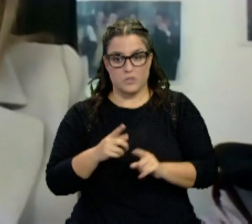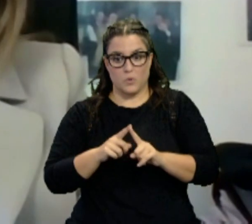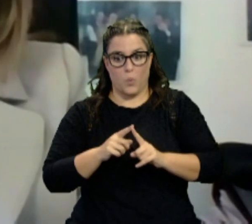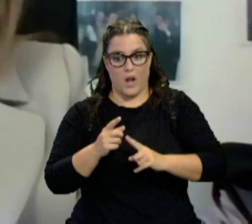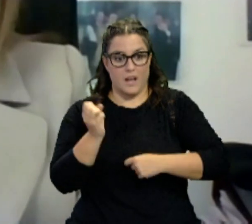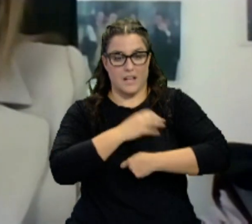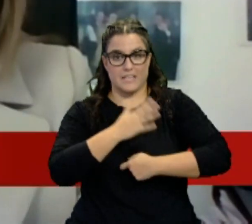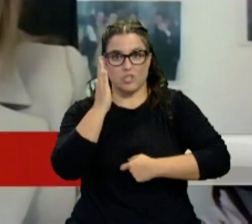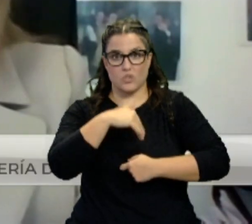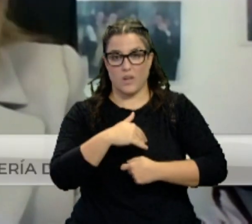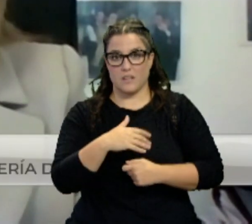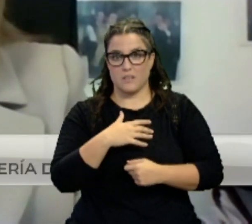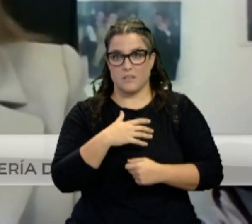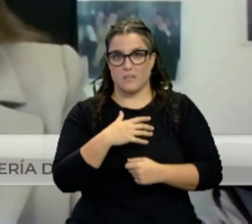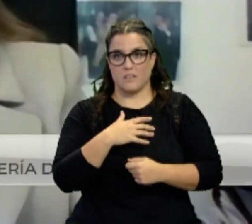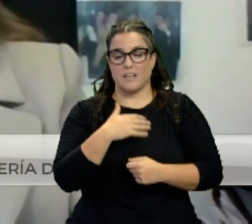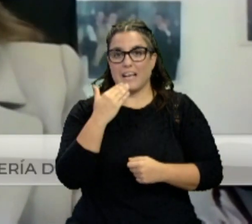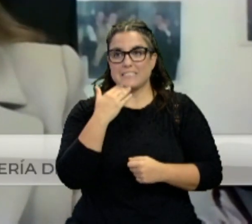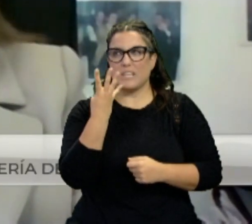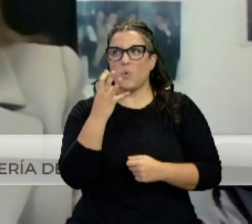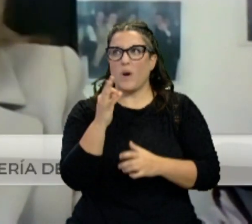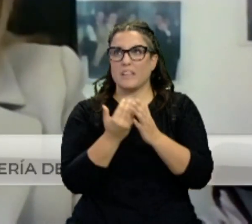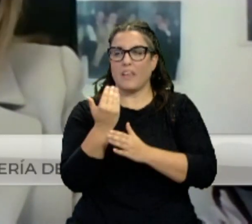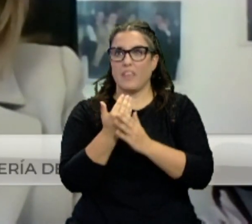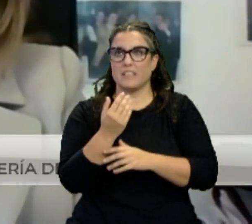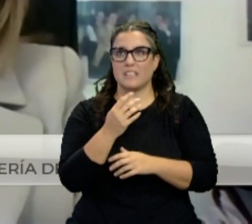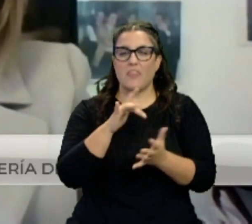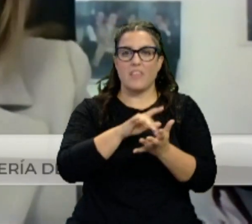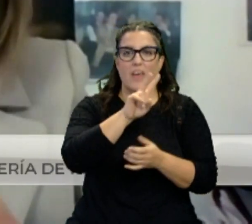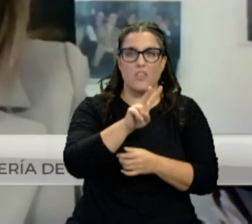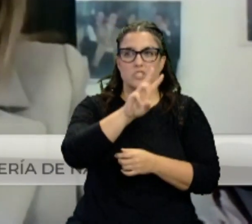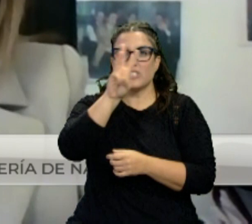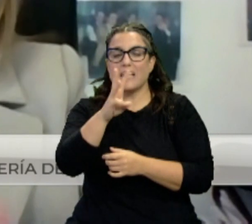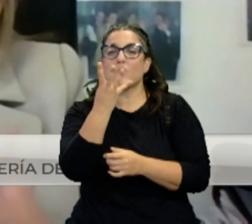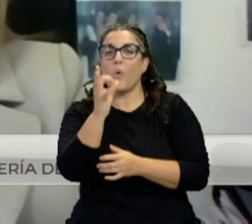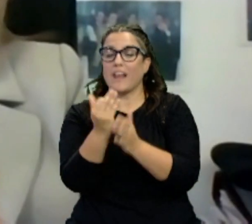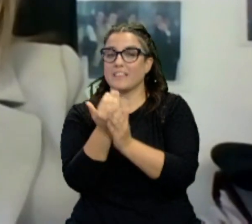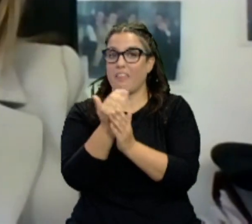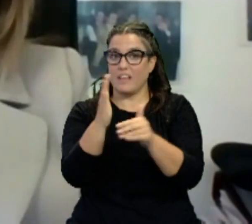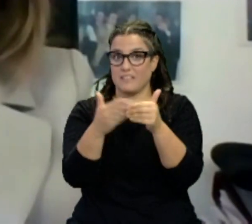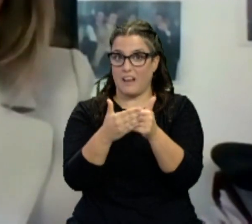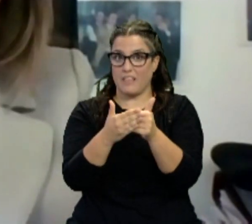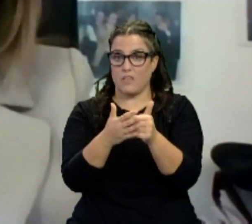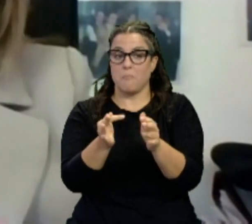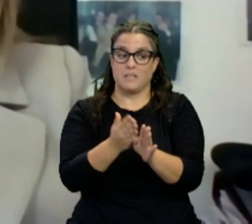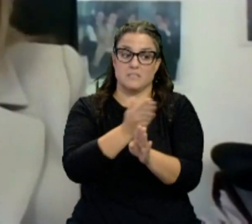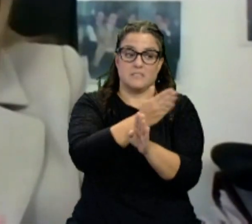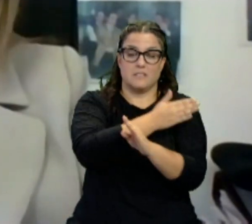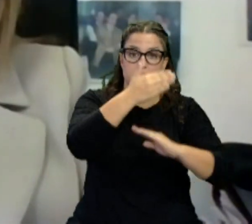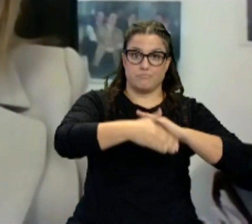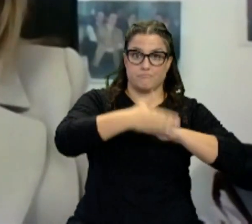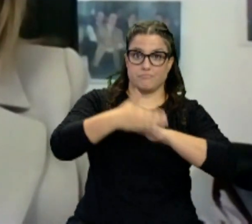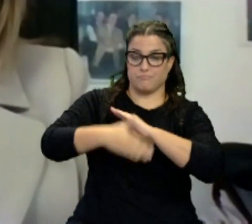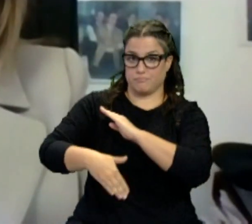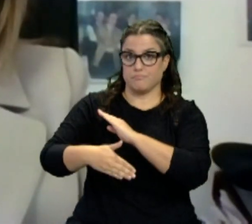de más de 40 días. O sea, el día 2, 3 serán 40 días cerrados, además de lo que ya llevamos de restricciones y de